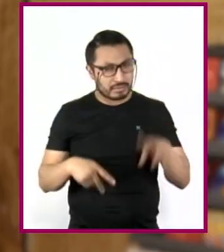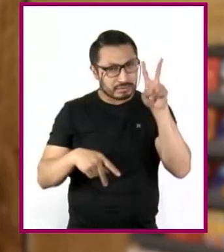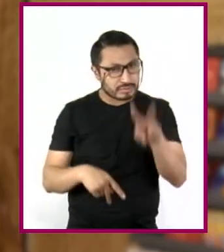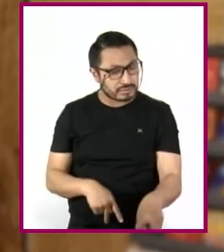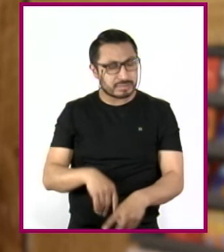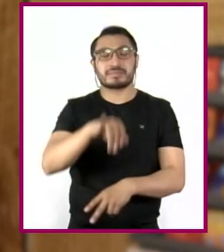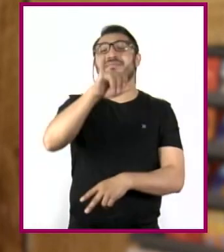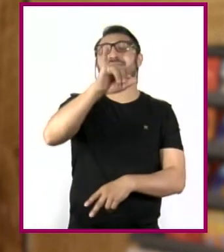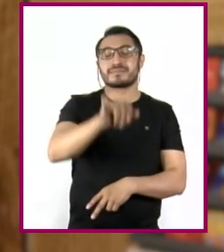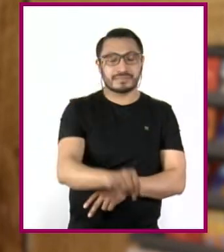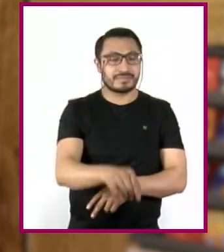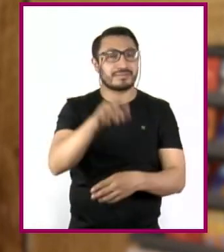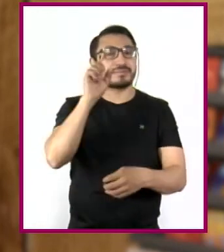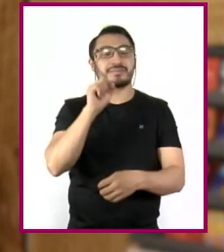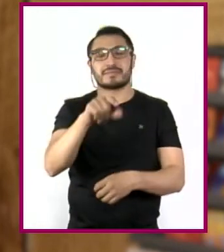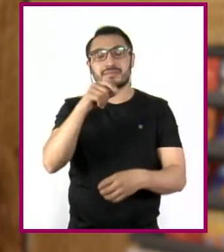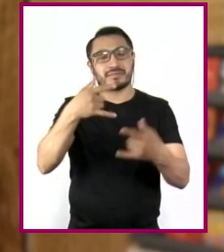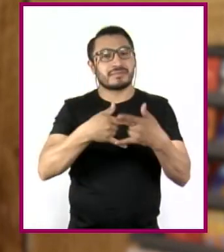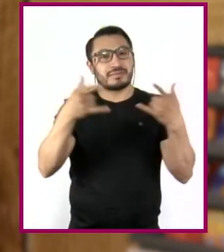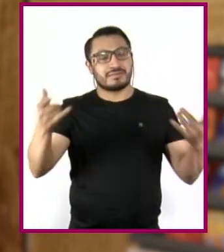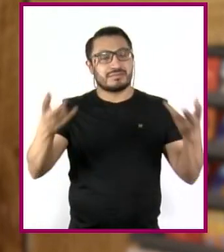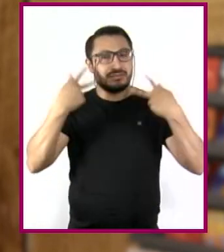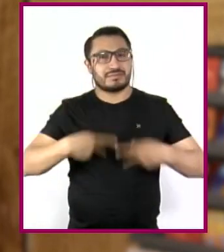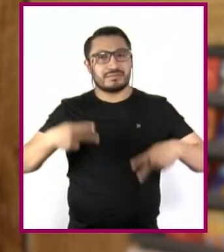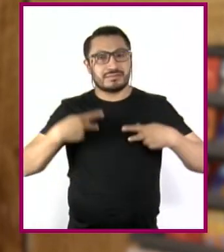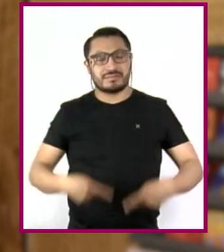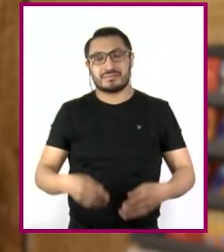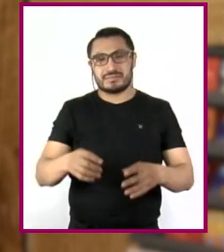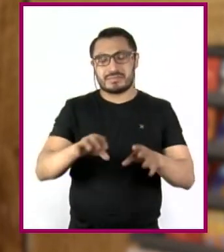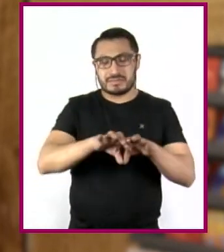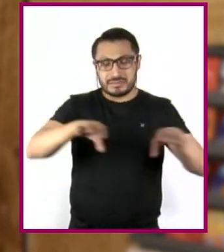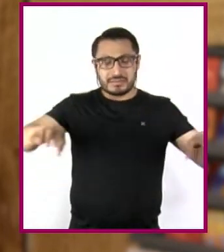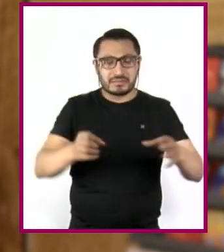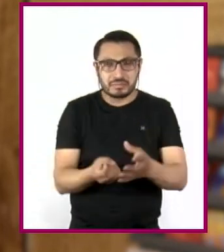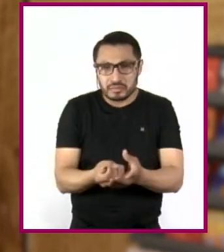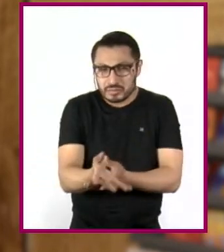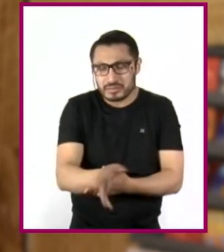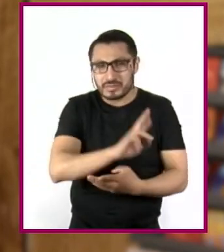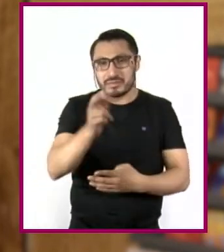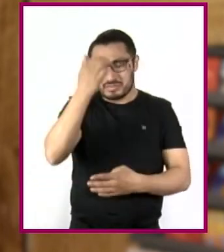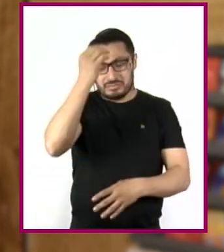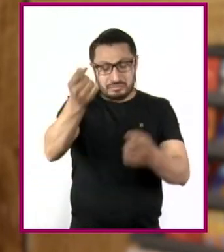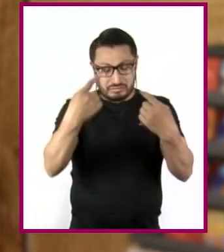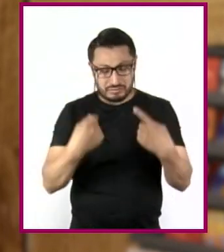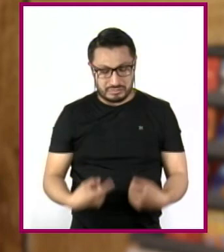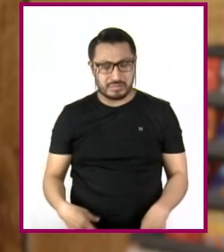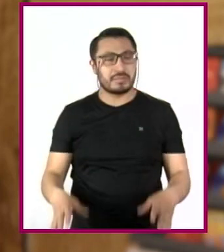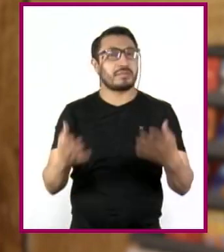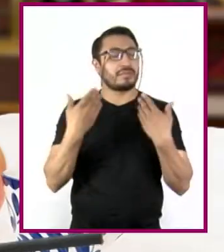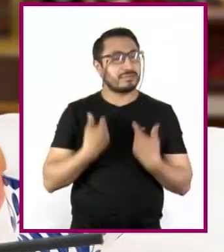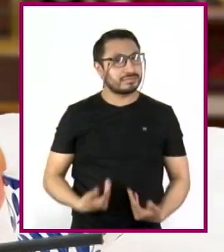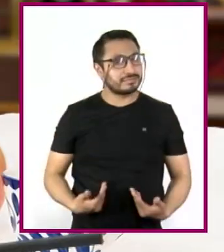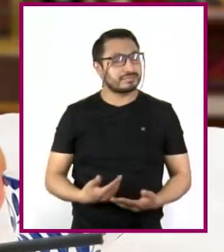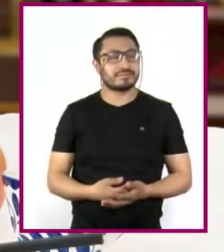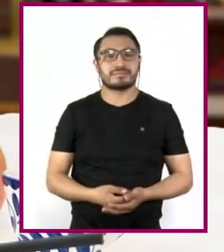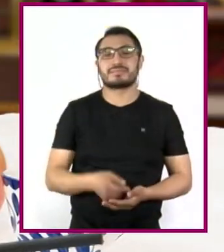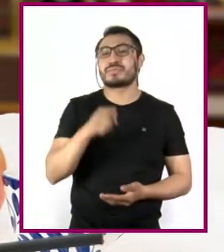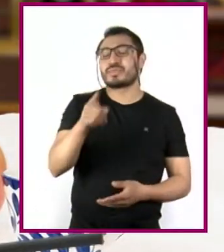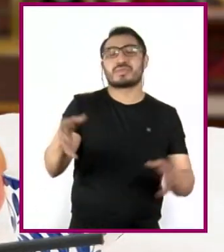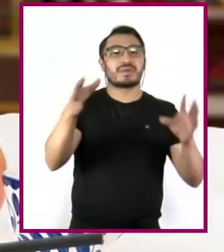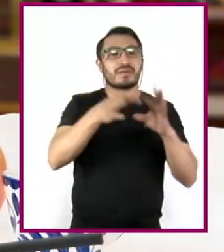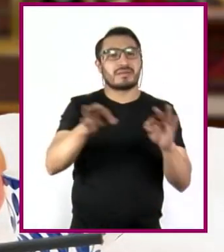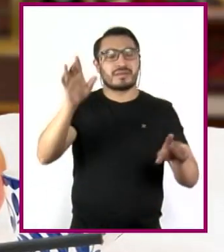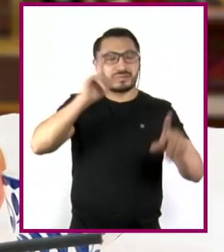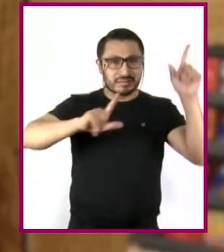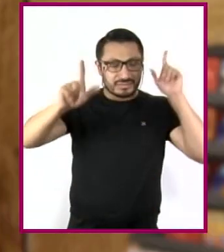dices. Además, en la historia, la persona que sale del teletransportador se reconoce a sí mismo como sí mismo, ¿no? Y estás hablando como